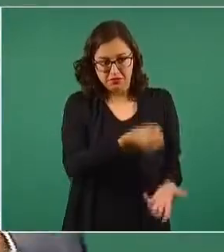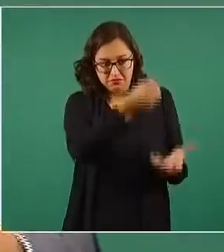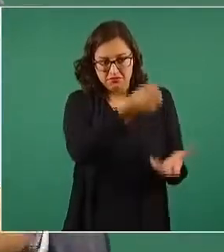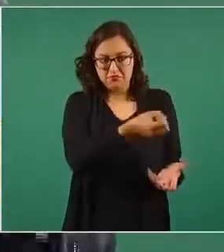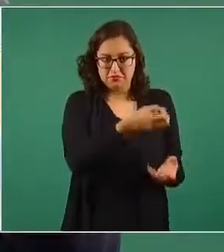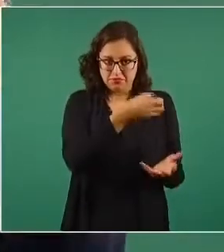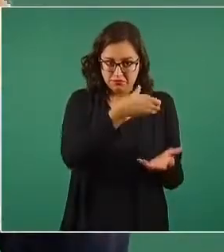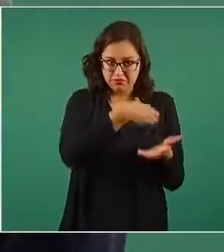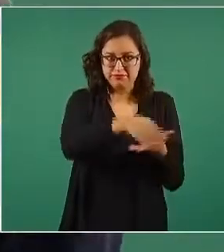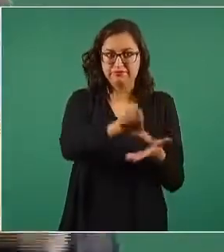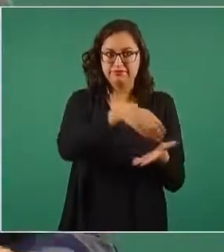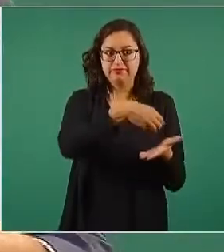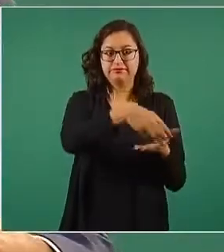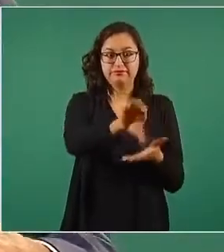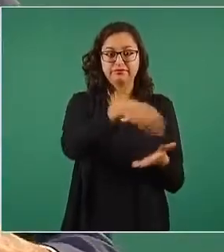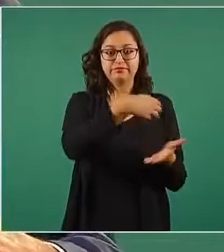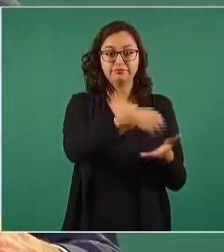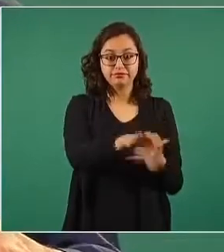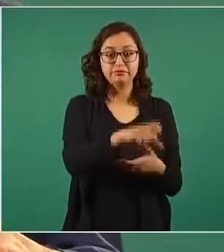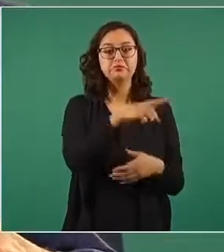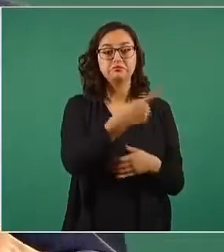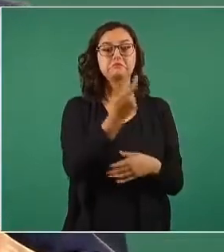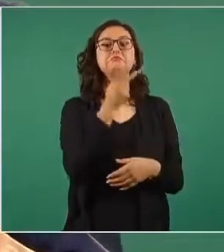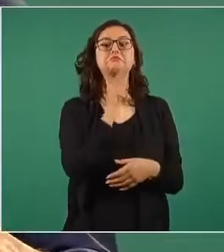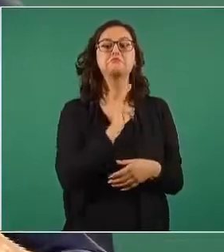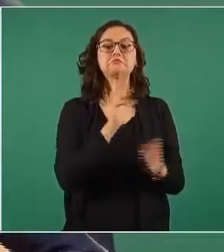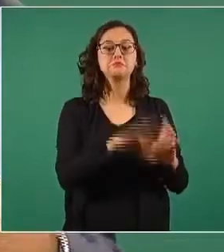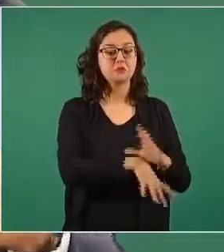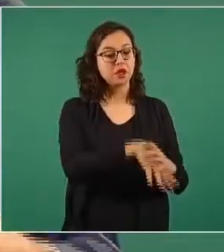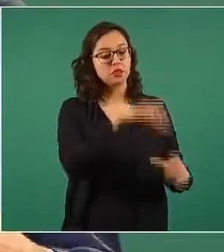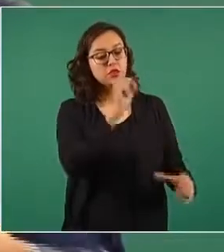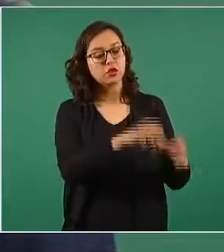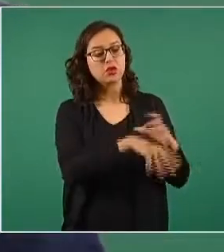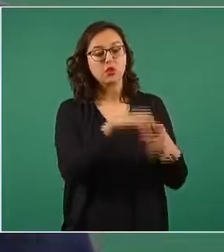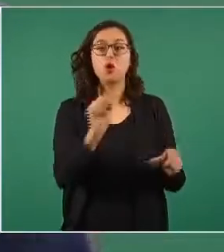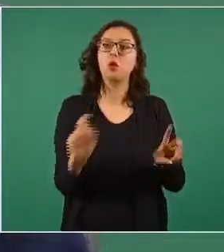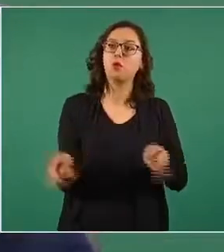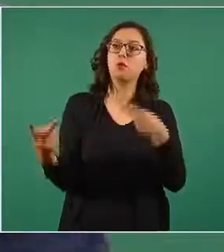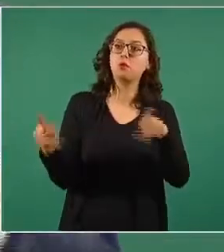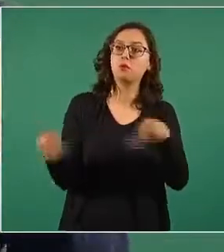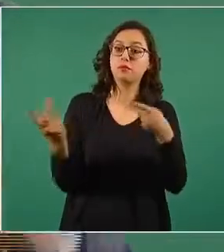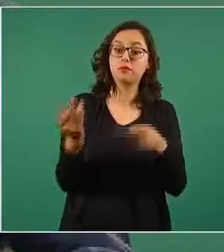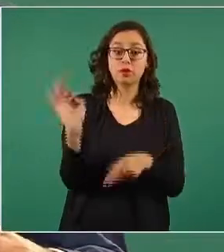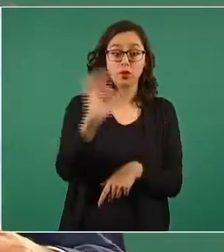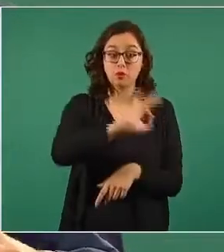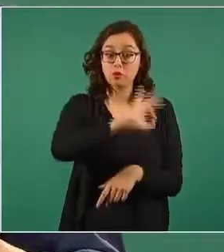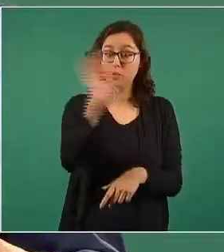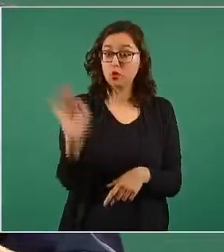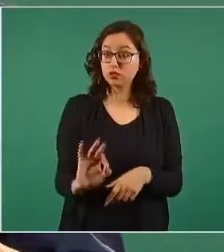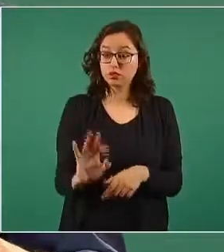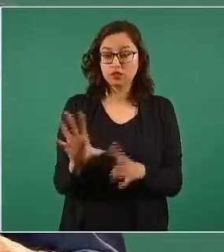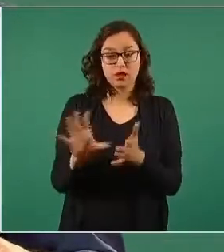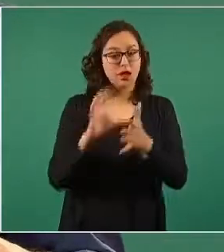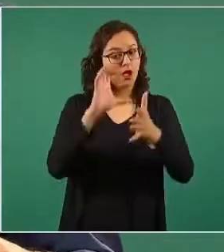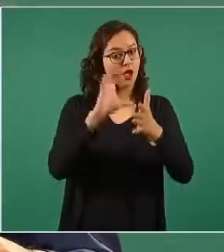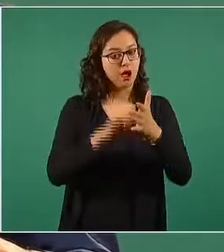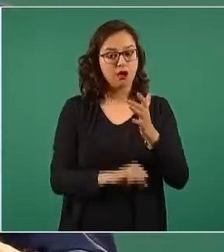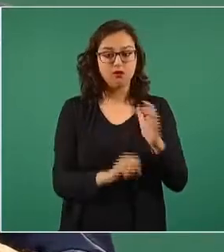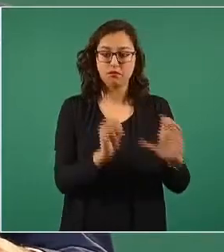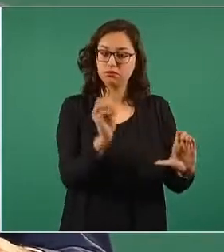pero hay una cantidad de lo que obtienen que queda